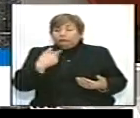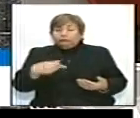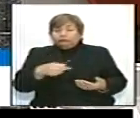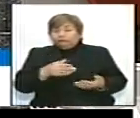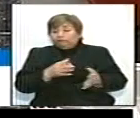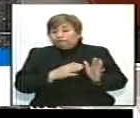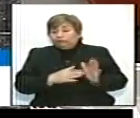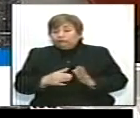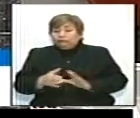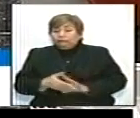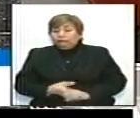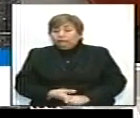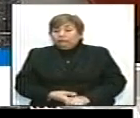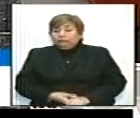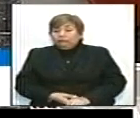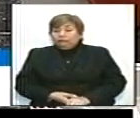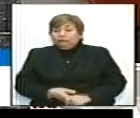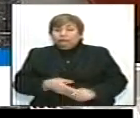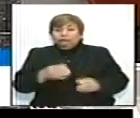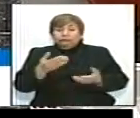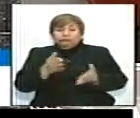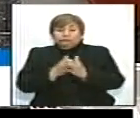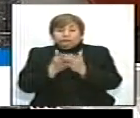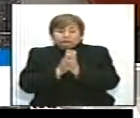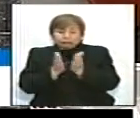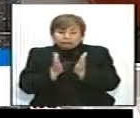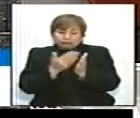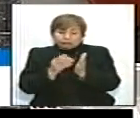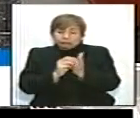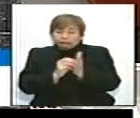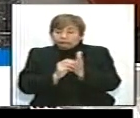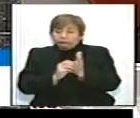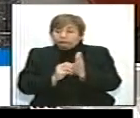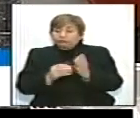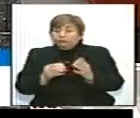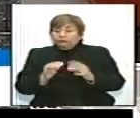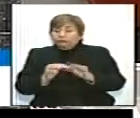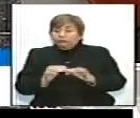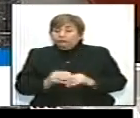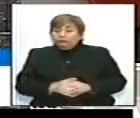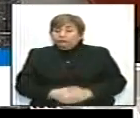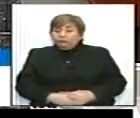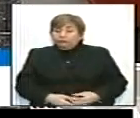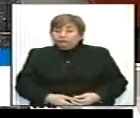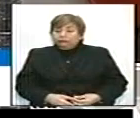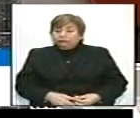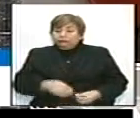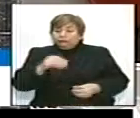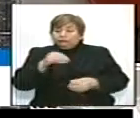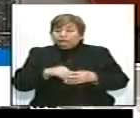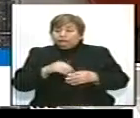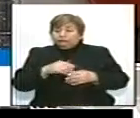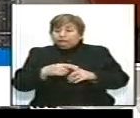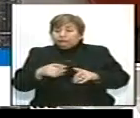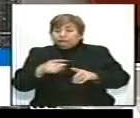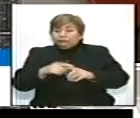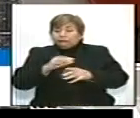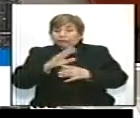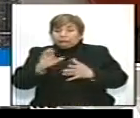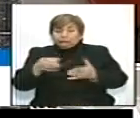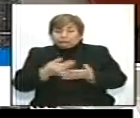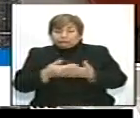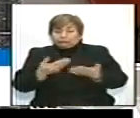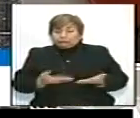dado todo lo que corresponde a los kits de útiles, kits tecnológicos, colchas, frazadas, en fin, todos los bienes